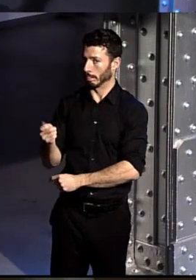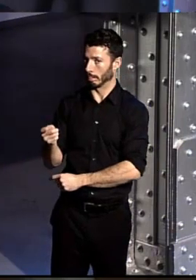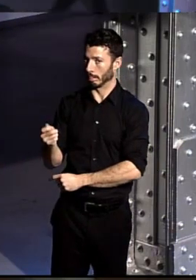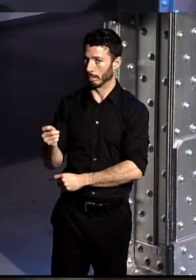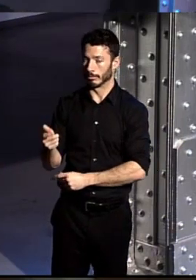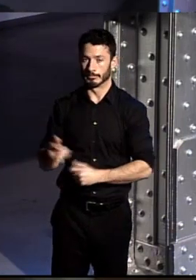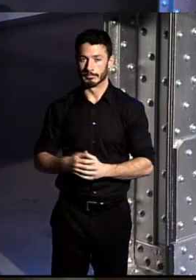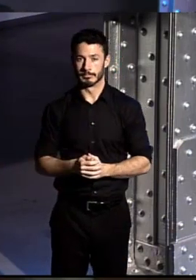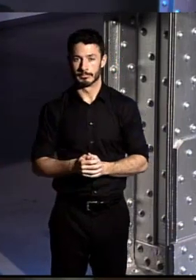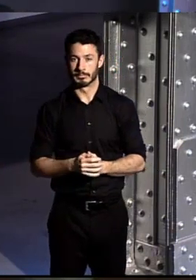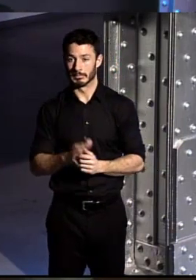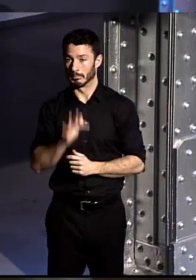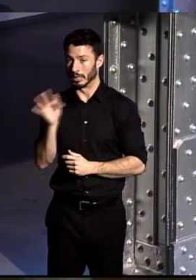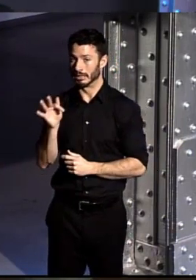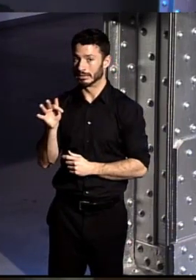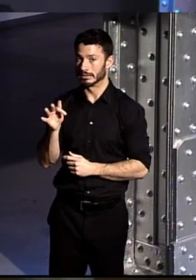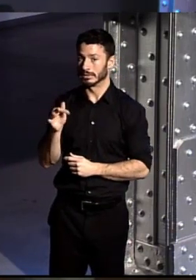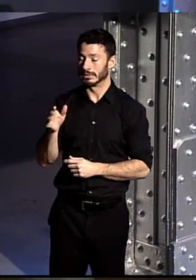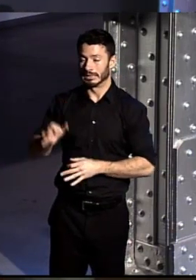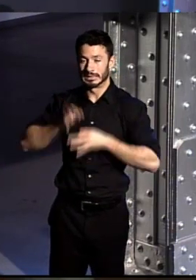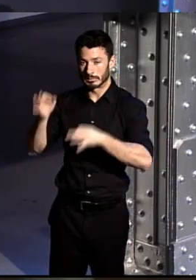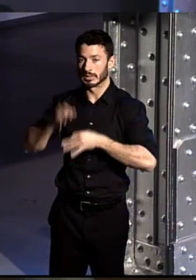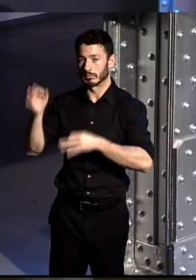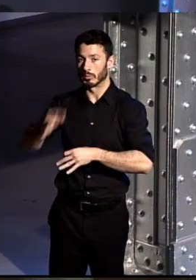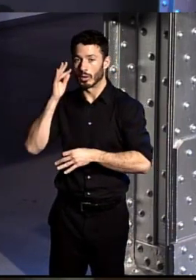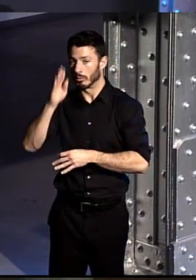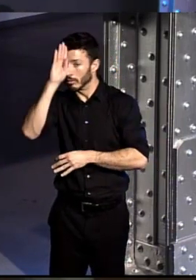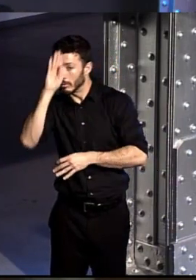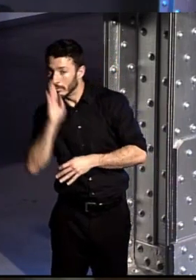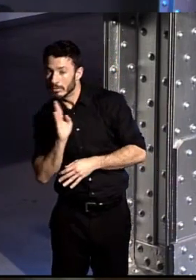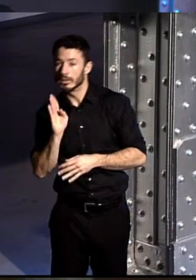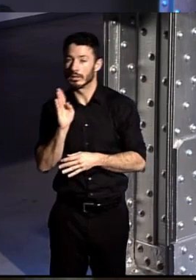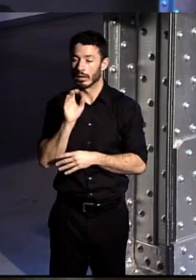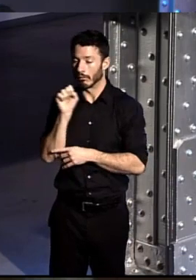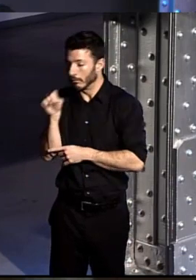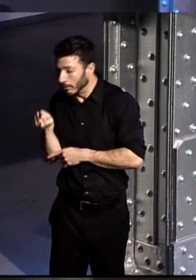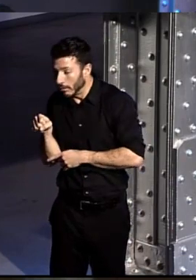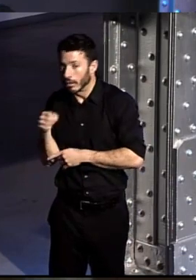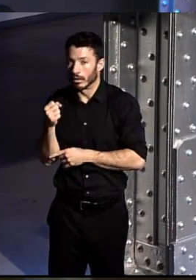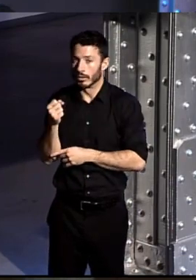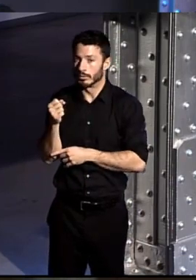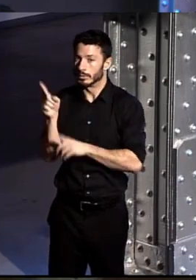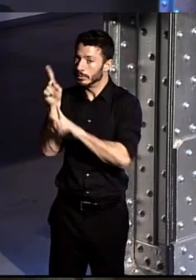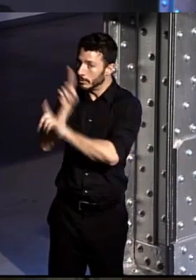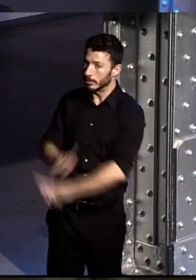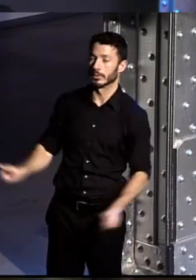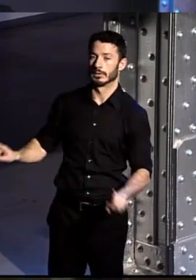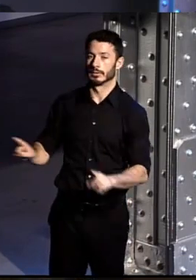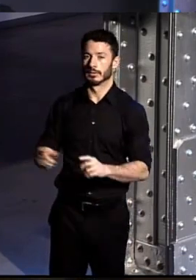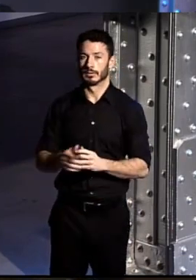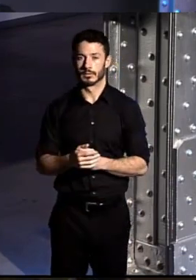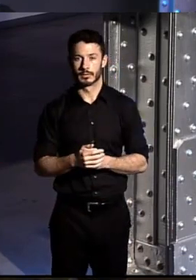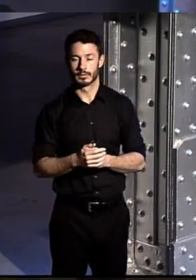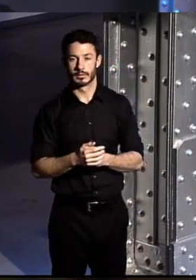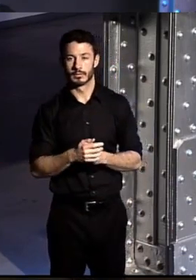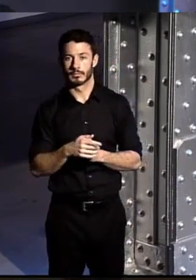Bennett, escondidas. Escondidas o de canto, así mirando para abajo. Sí. En Mrs. Brannigan es